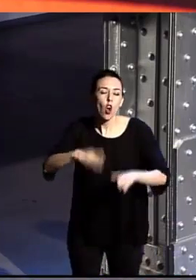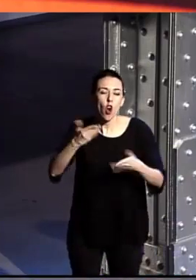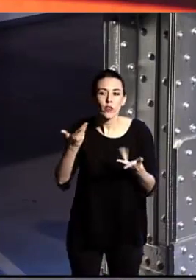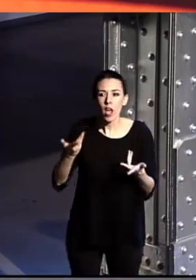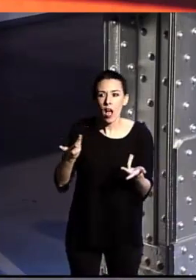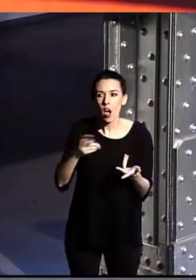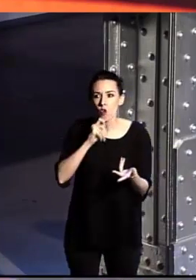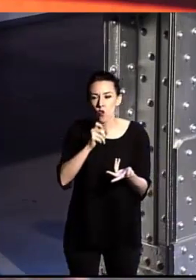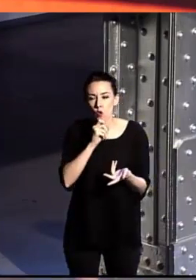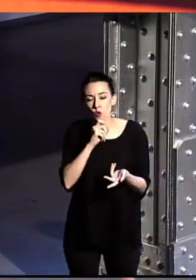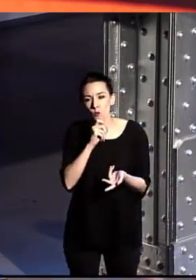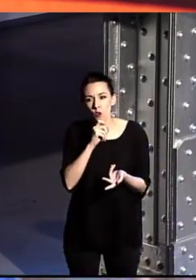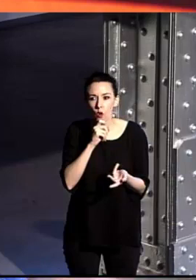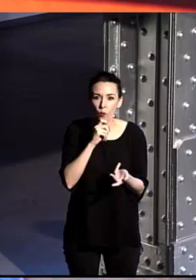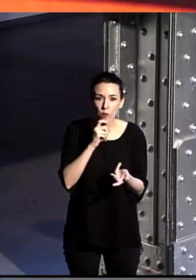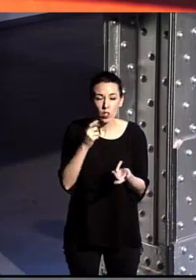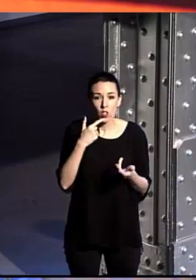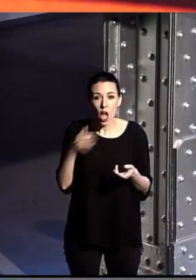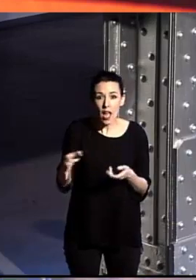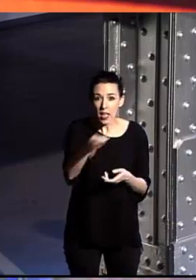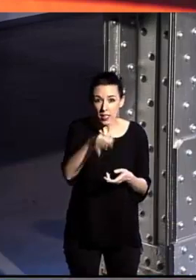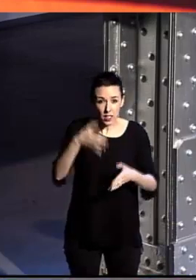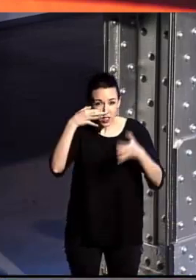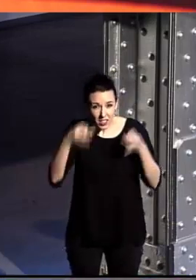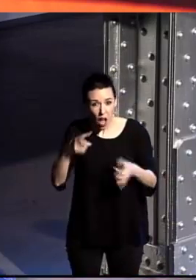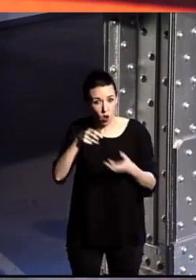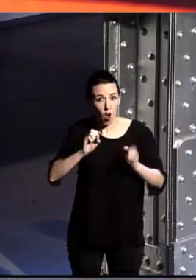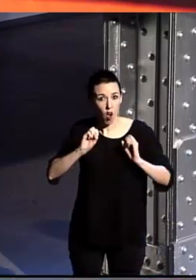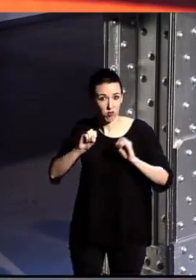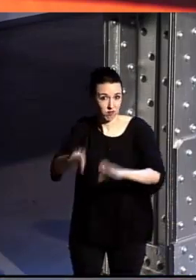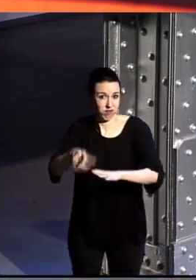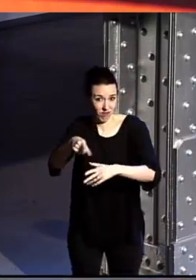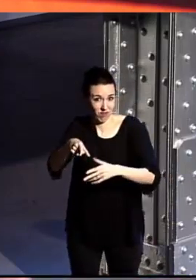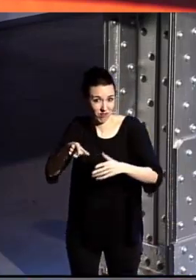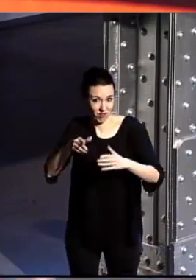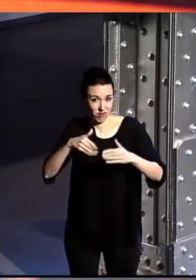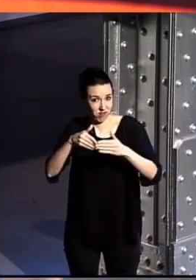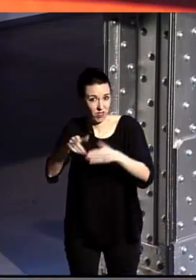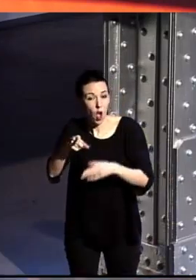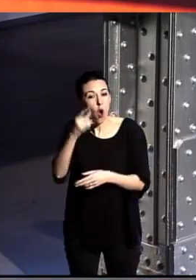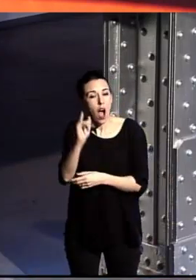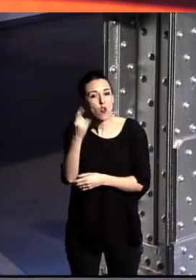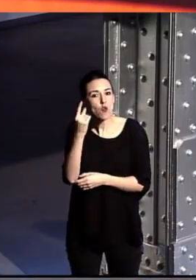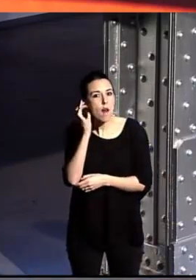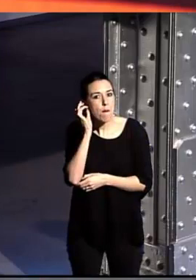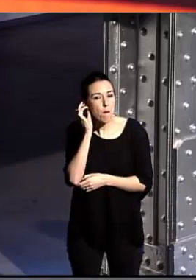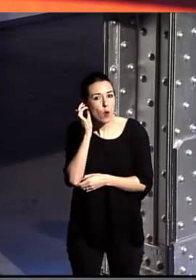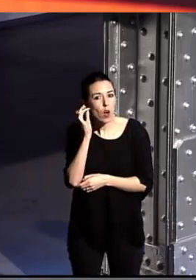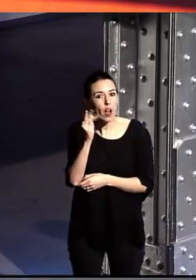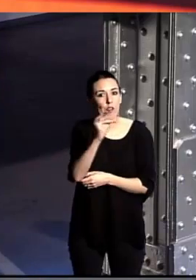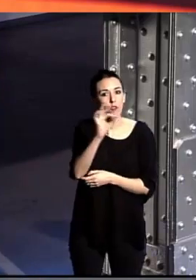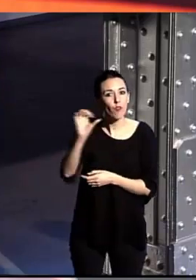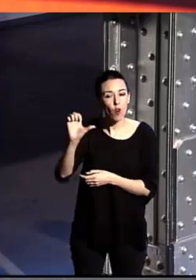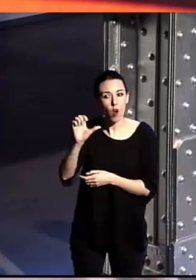cómo en una isla verdadera con un Robinson verdadero había una mujer a la que se supone que Defoe le